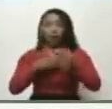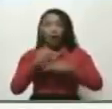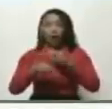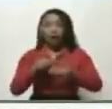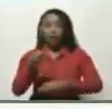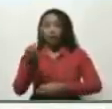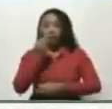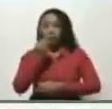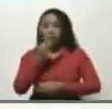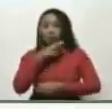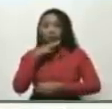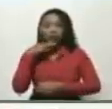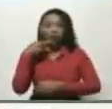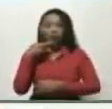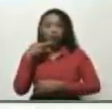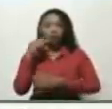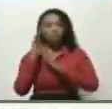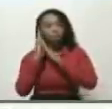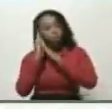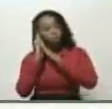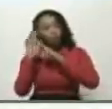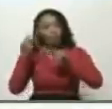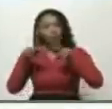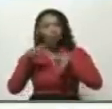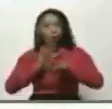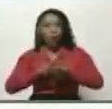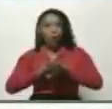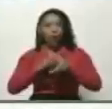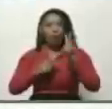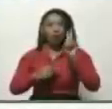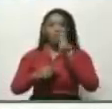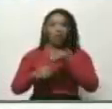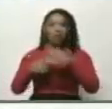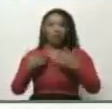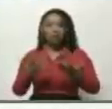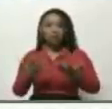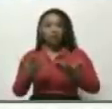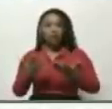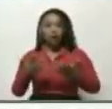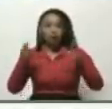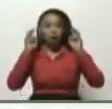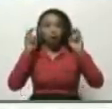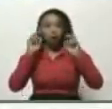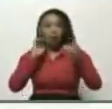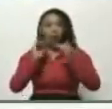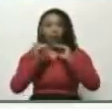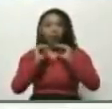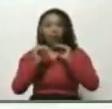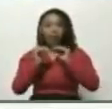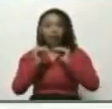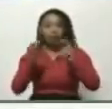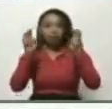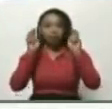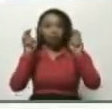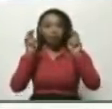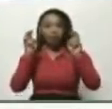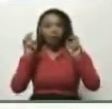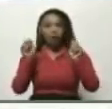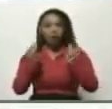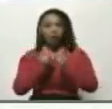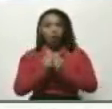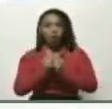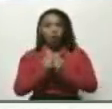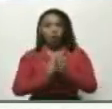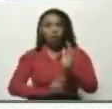una sabrosa siesta en esta exposición, porque tiene que ver con los aspectos éticos relacionados con